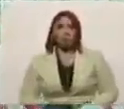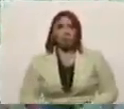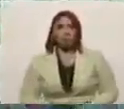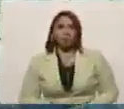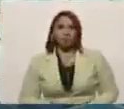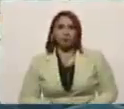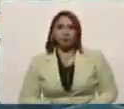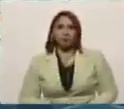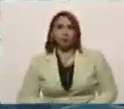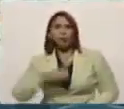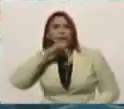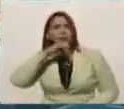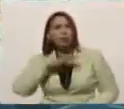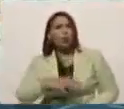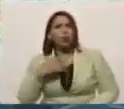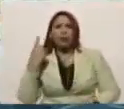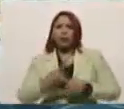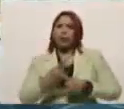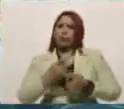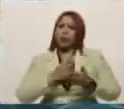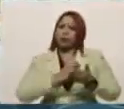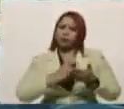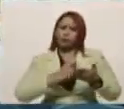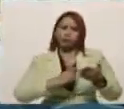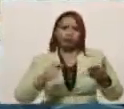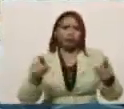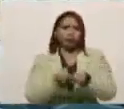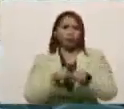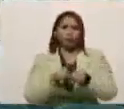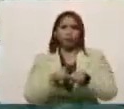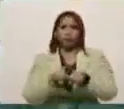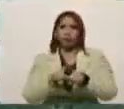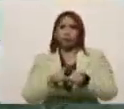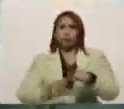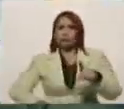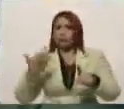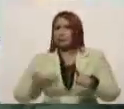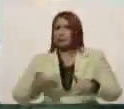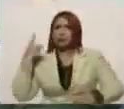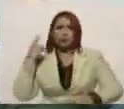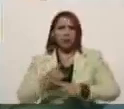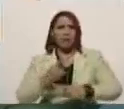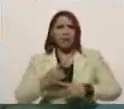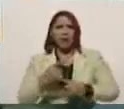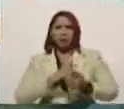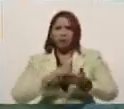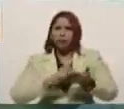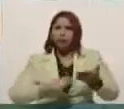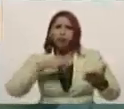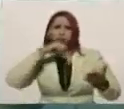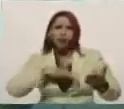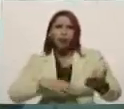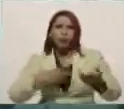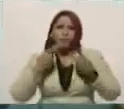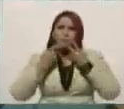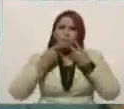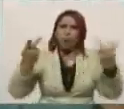que esta historia se escriba. Es importante que esta historia se conozca